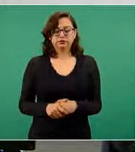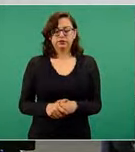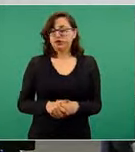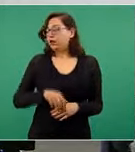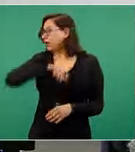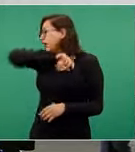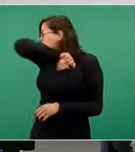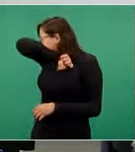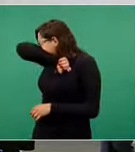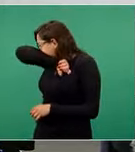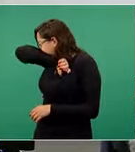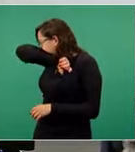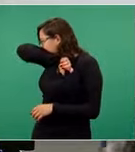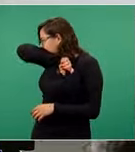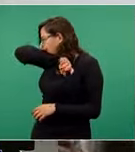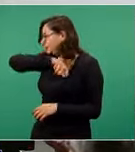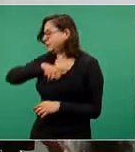Este es